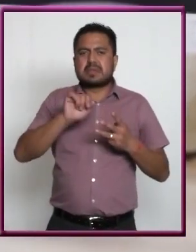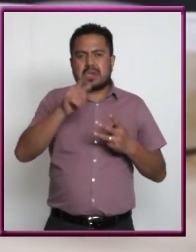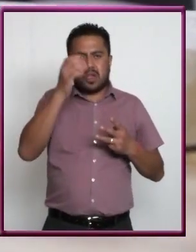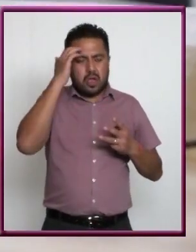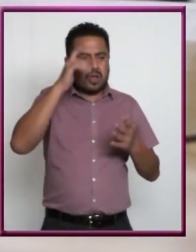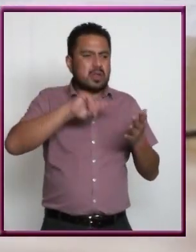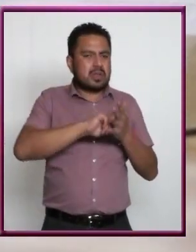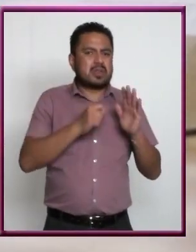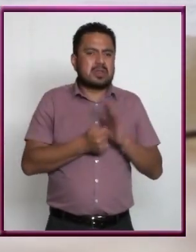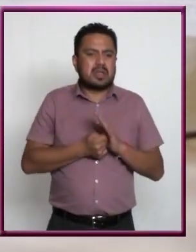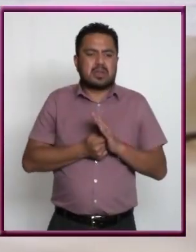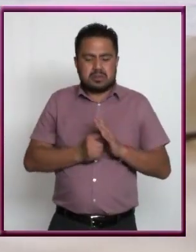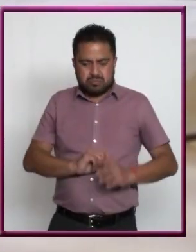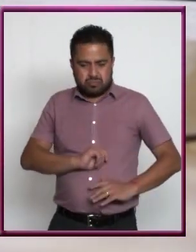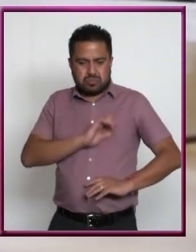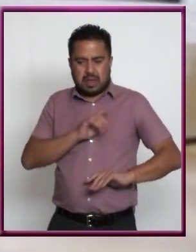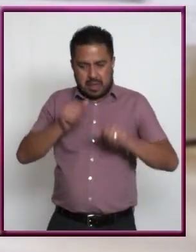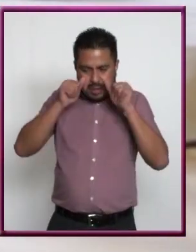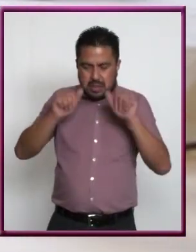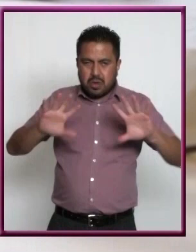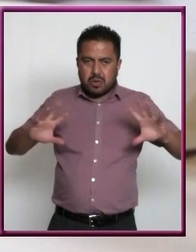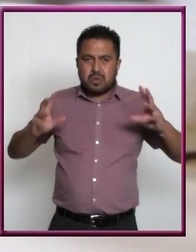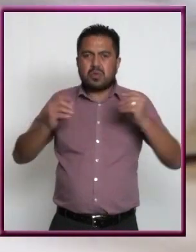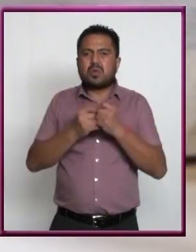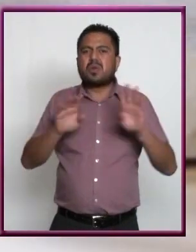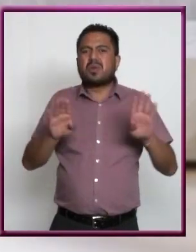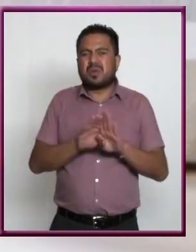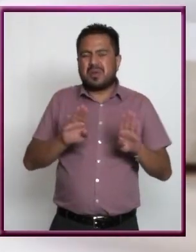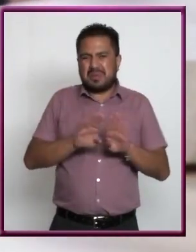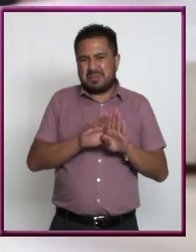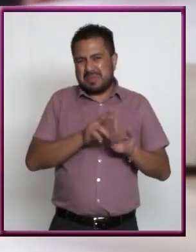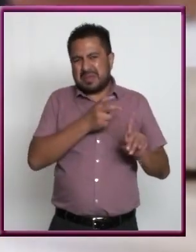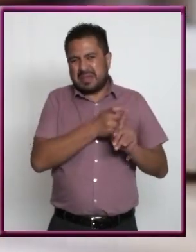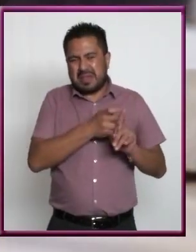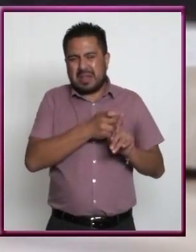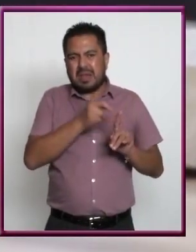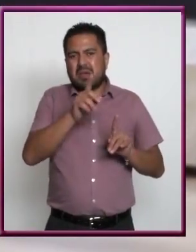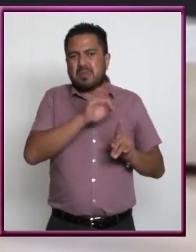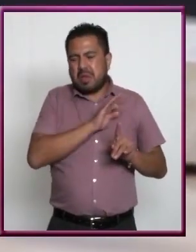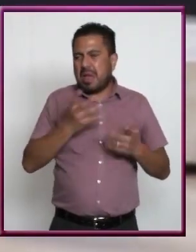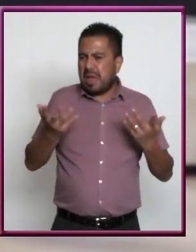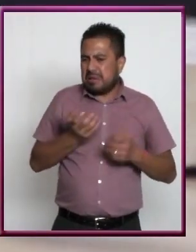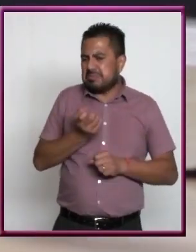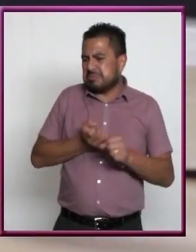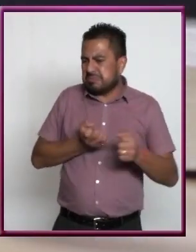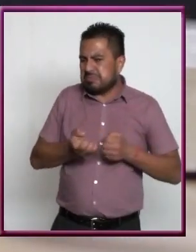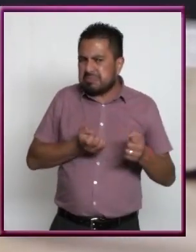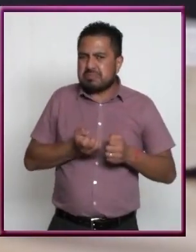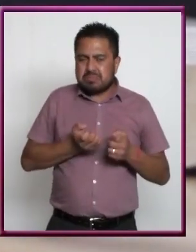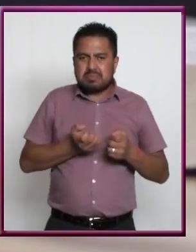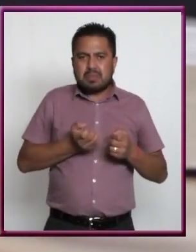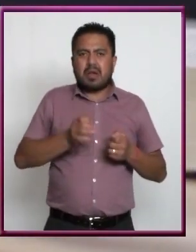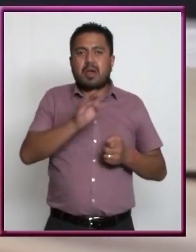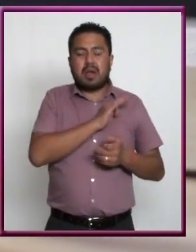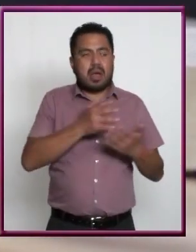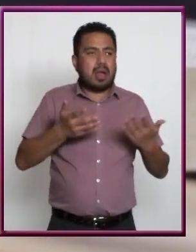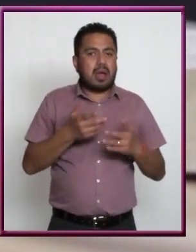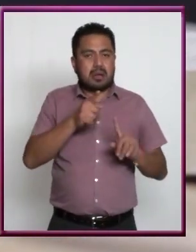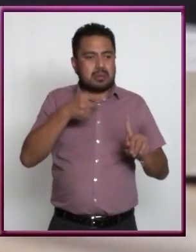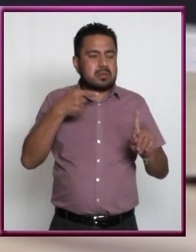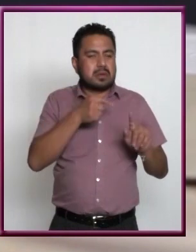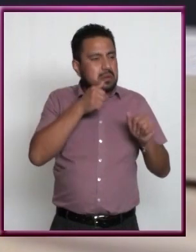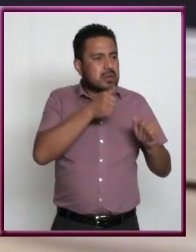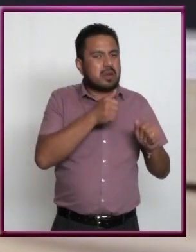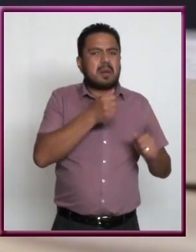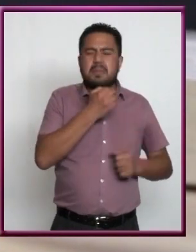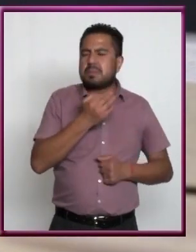conoces técnicas de meditación y atención plena, como el mindfulness, ponlas en práctica. Es el momento de que recurras a